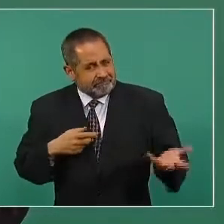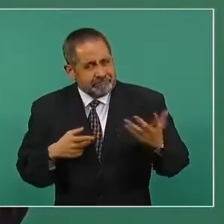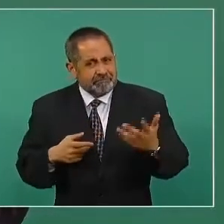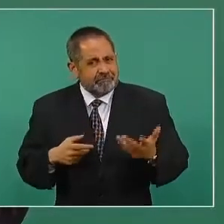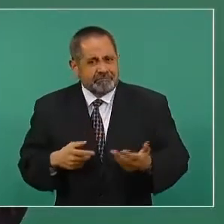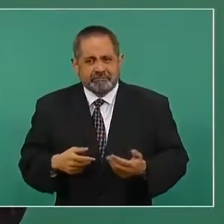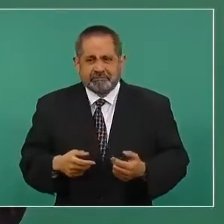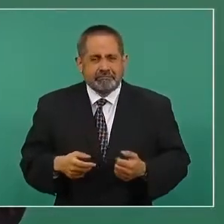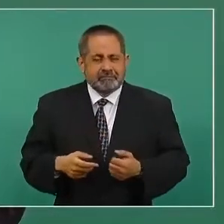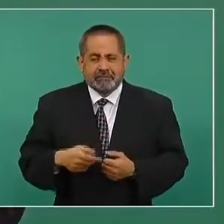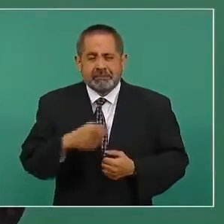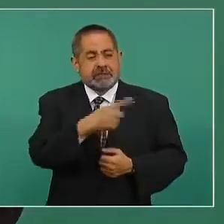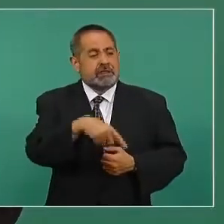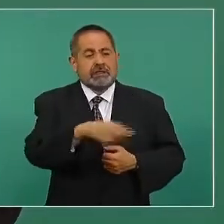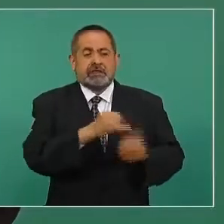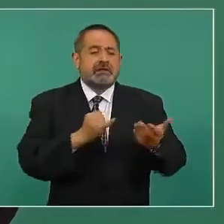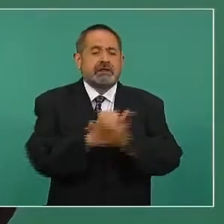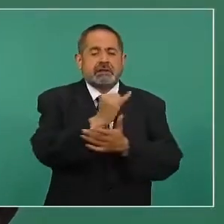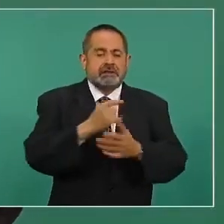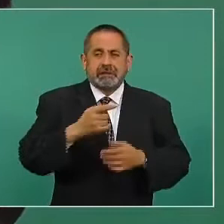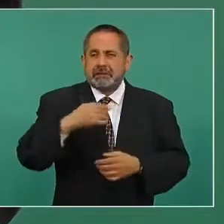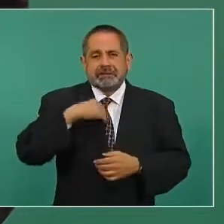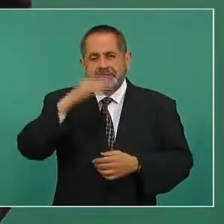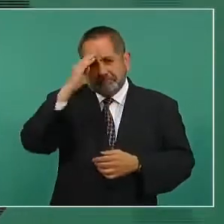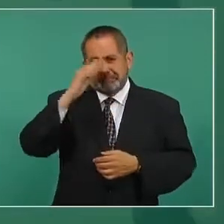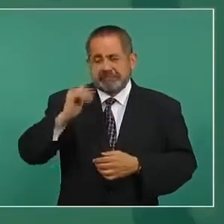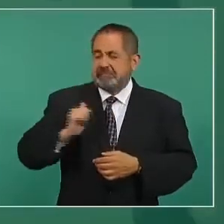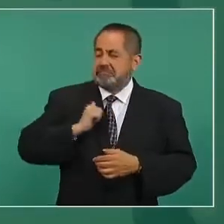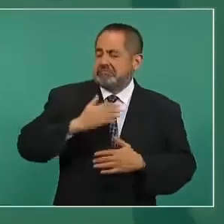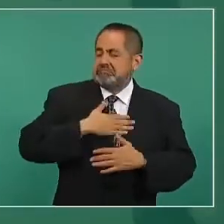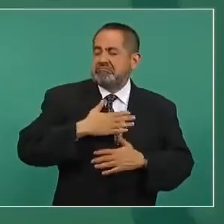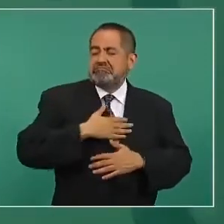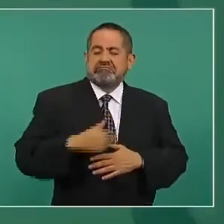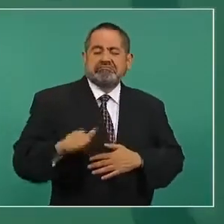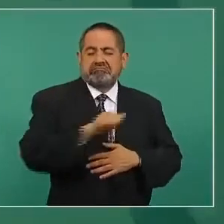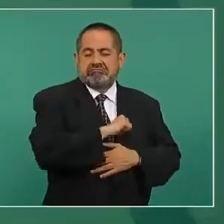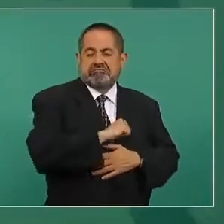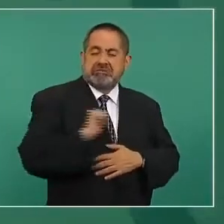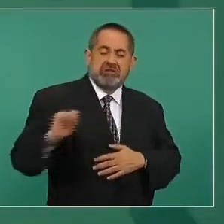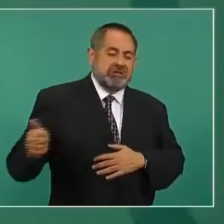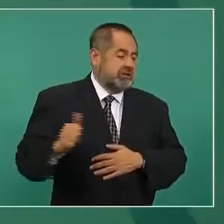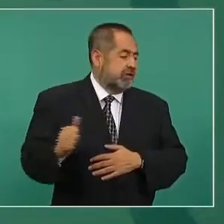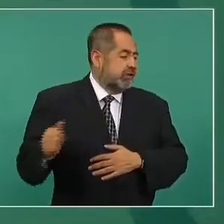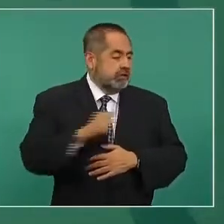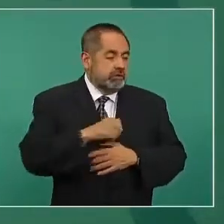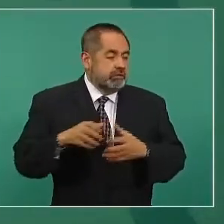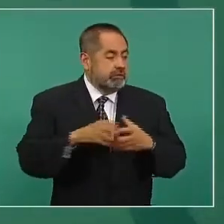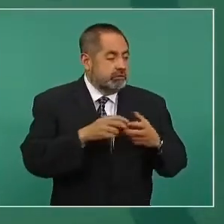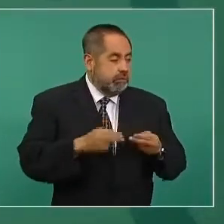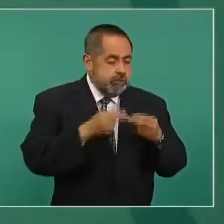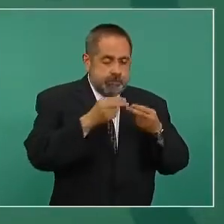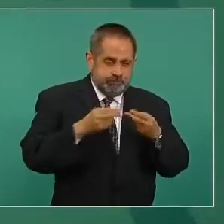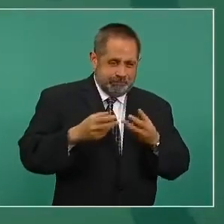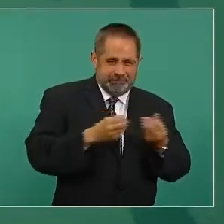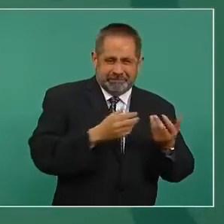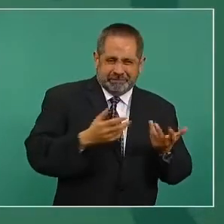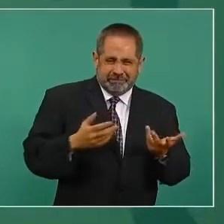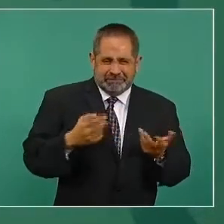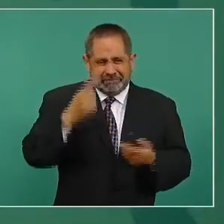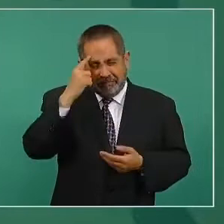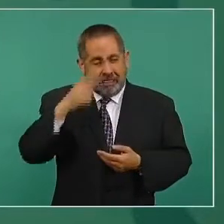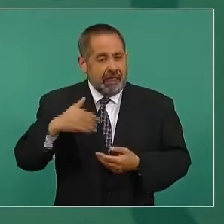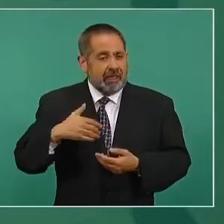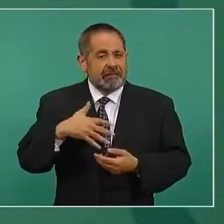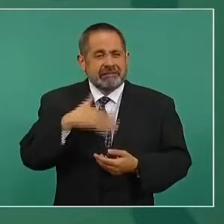porque con sus decisiones, pensando de manera individualista, egoísta, solo con el afán del